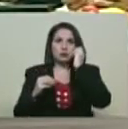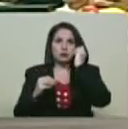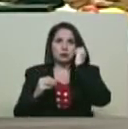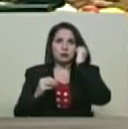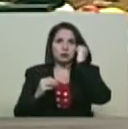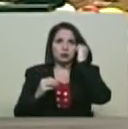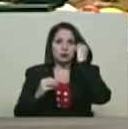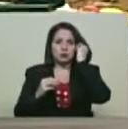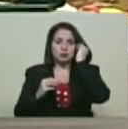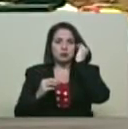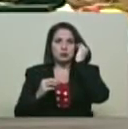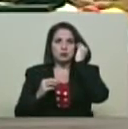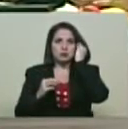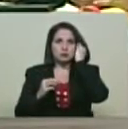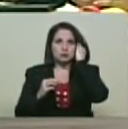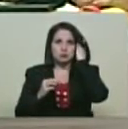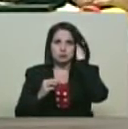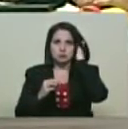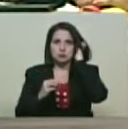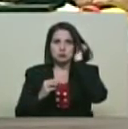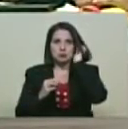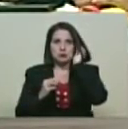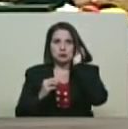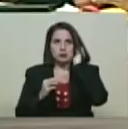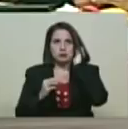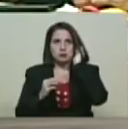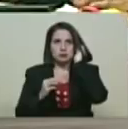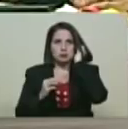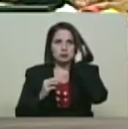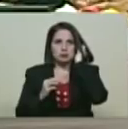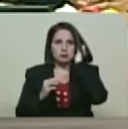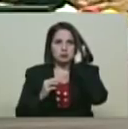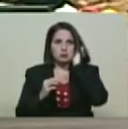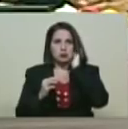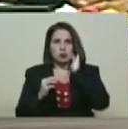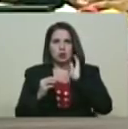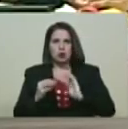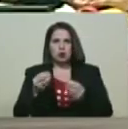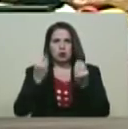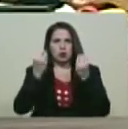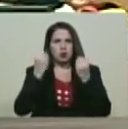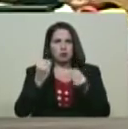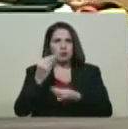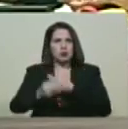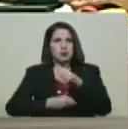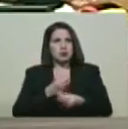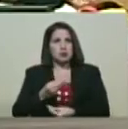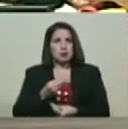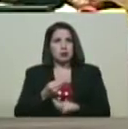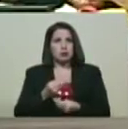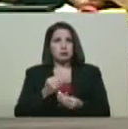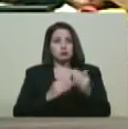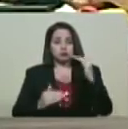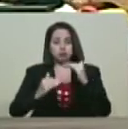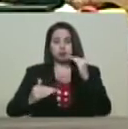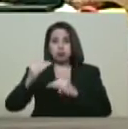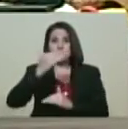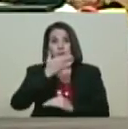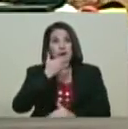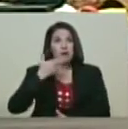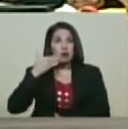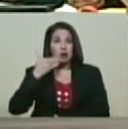leal, comprometido para con su persona, con el esfuerzo gigantesco que está haciendo por superar